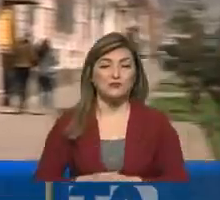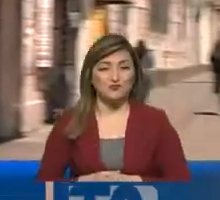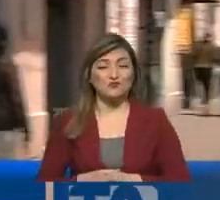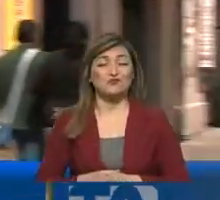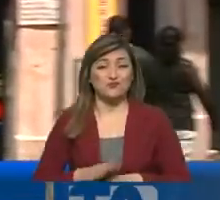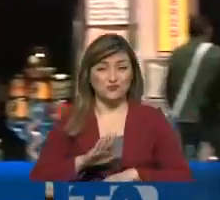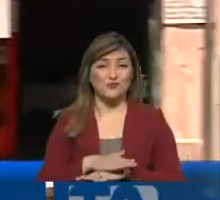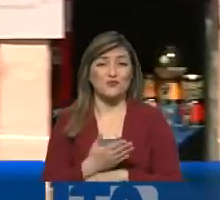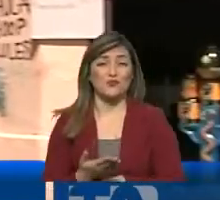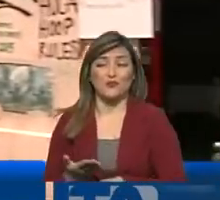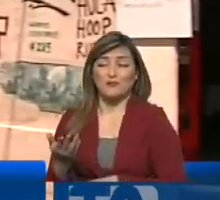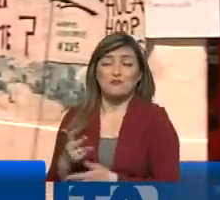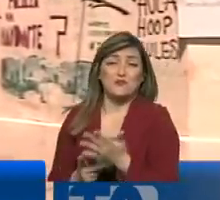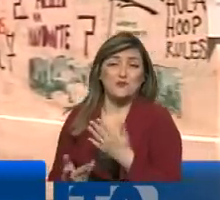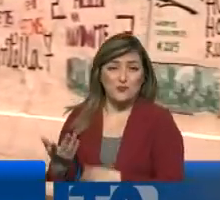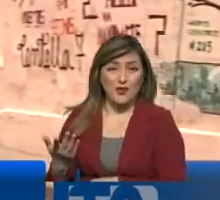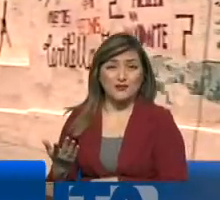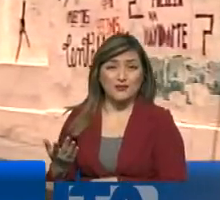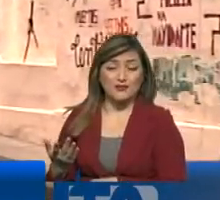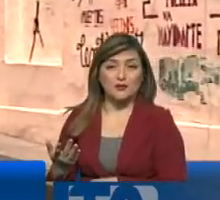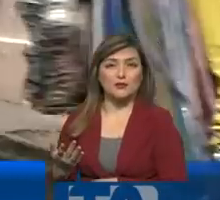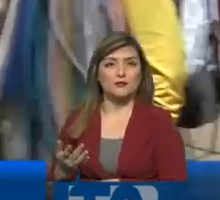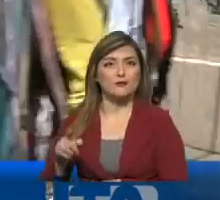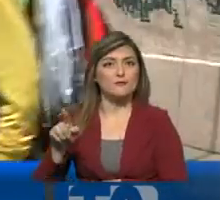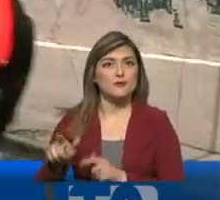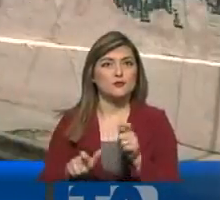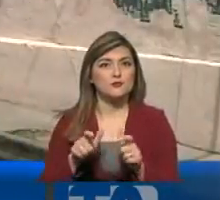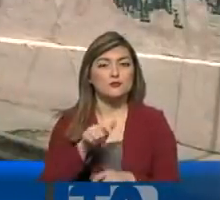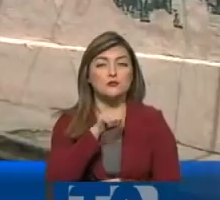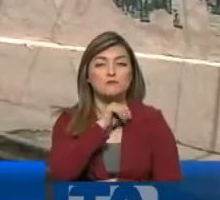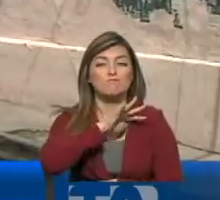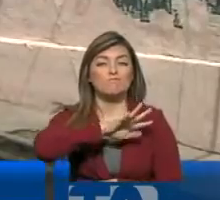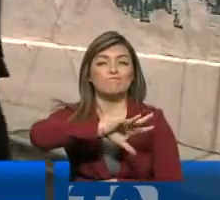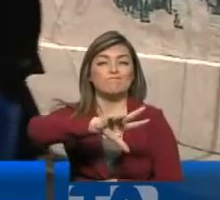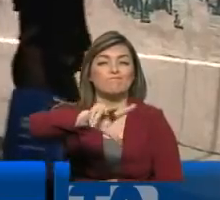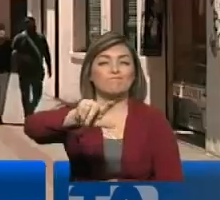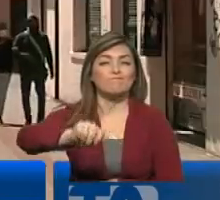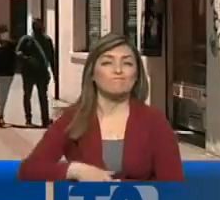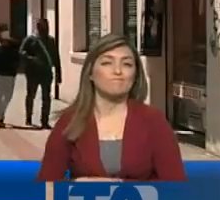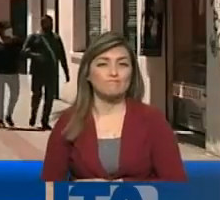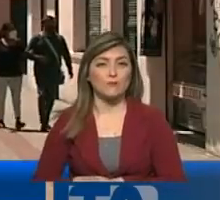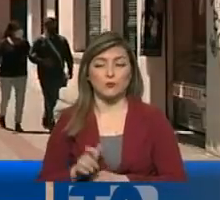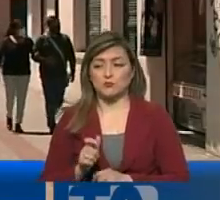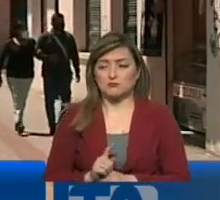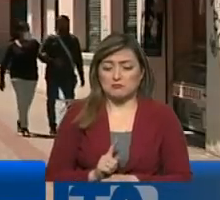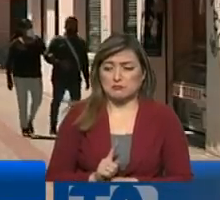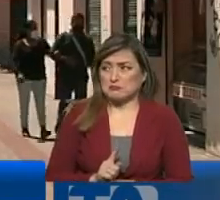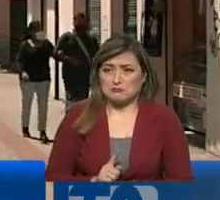Esto se debe, según reportan los vecinos y dueños de los locales, a la inseguridad que se registra y a nadie quiere pasar por ahí.